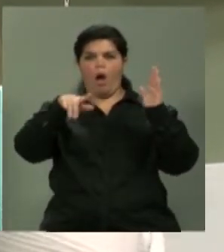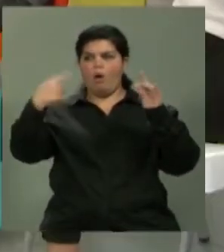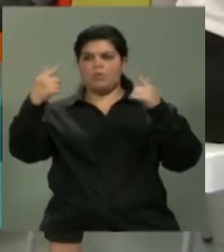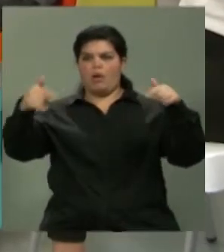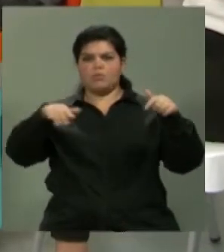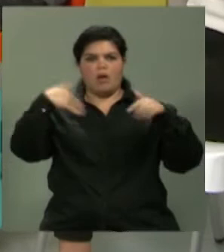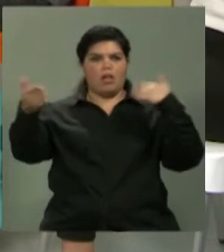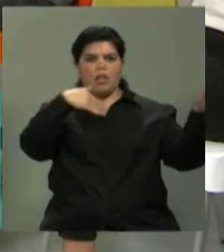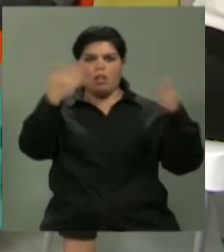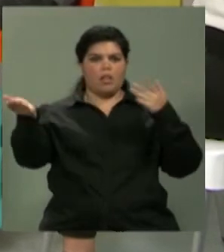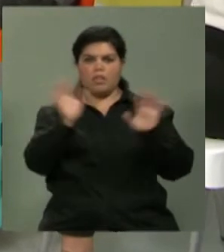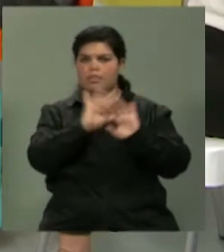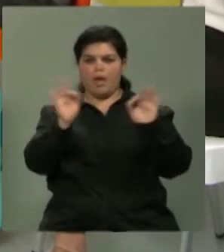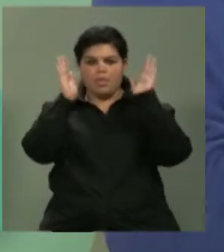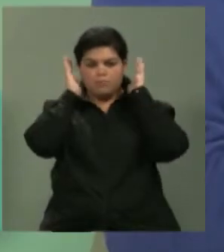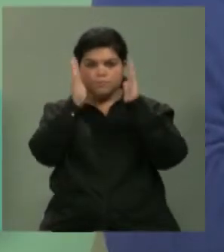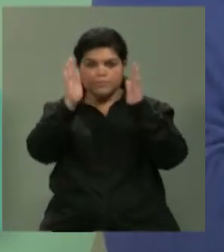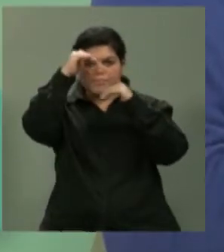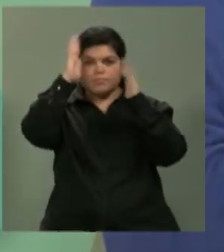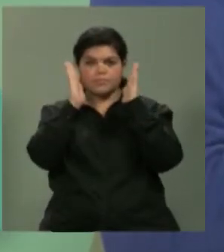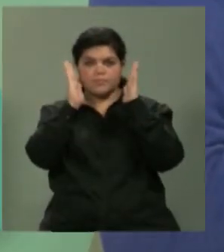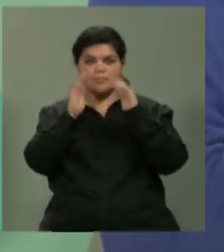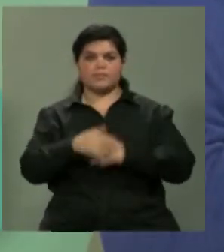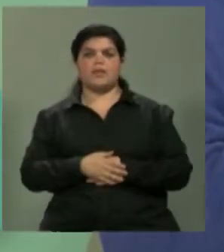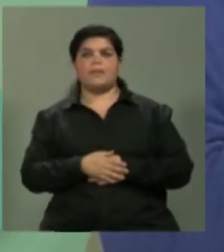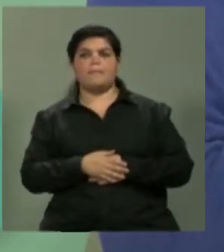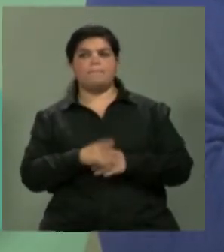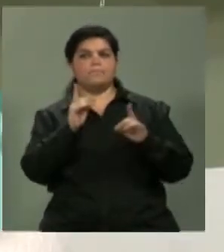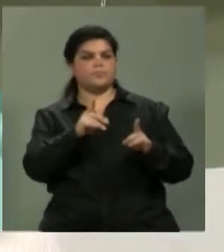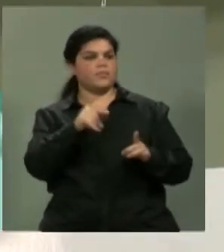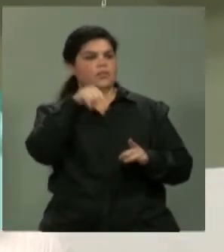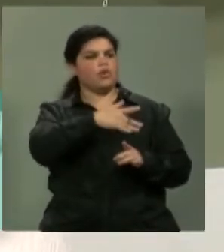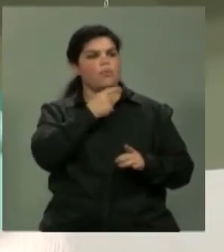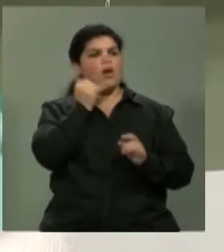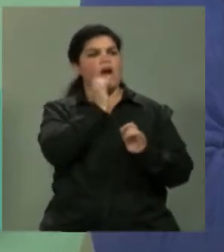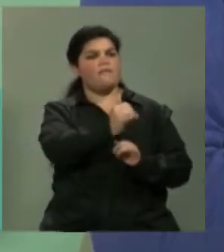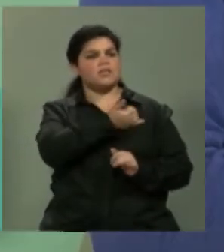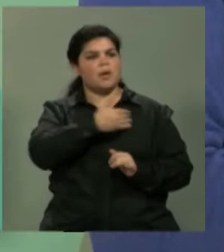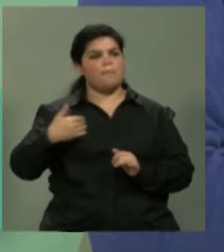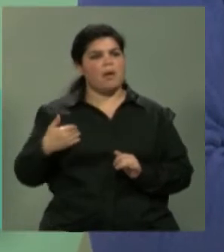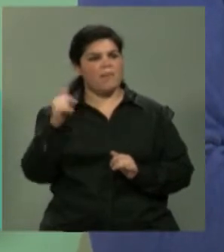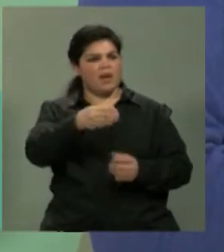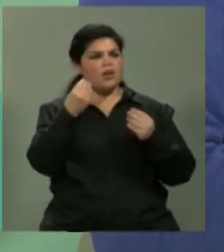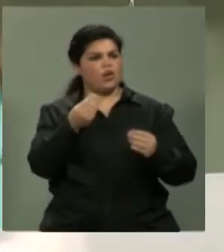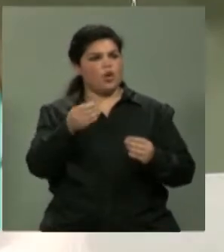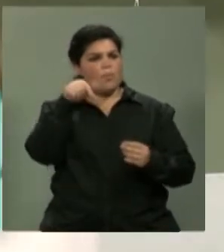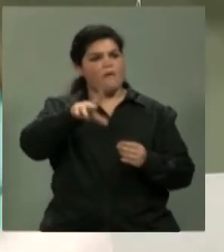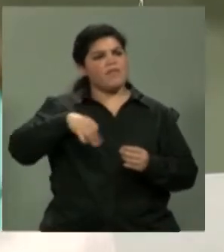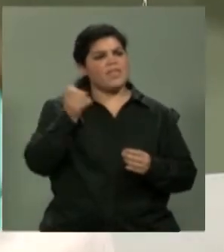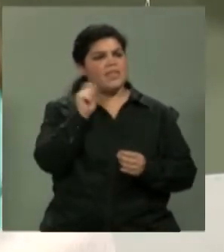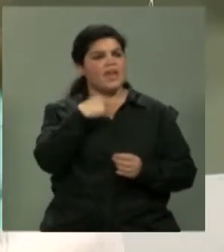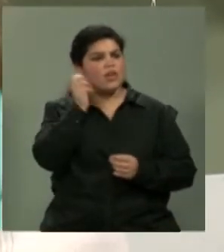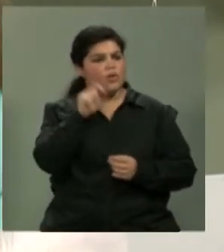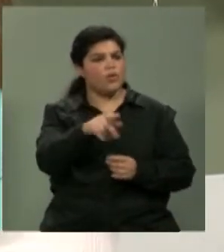es cuadrada. Hacia Me otros. gustaría que vos le digas esto a la mamá del nene. Espera que termino. Lo que quiero decir. No es cuadrado, es una vida. Lo que quiero decir, No es yo joda. sé